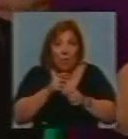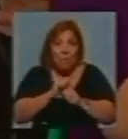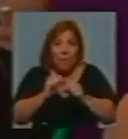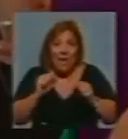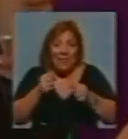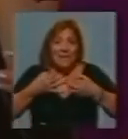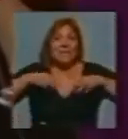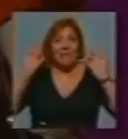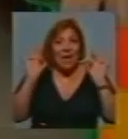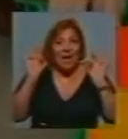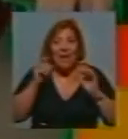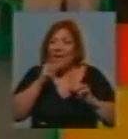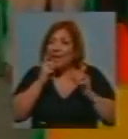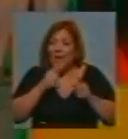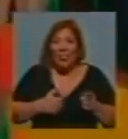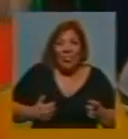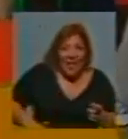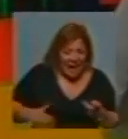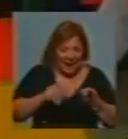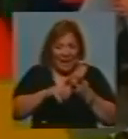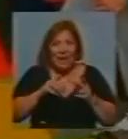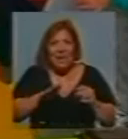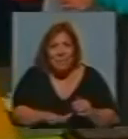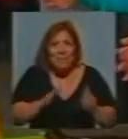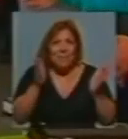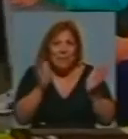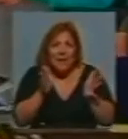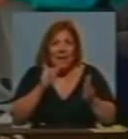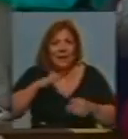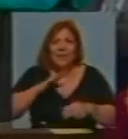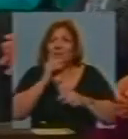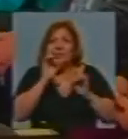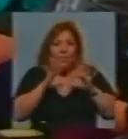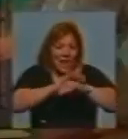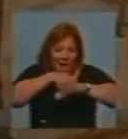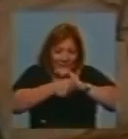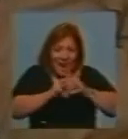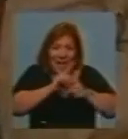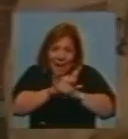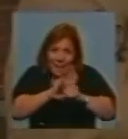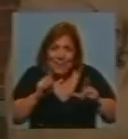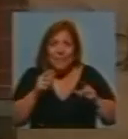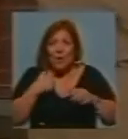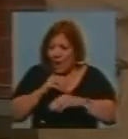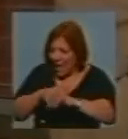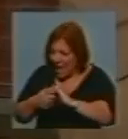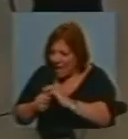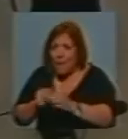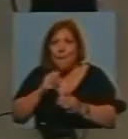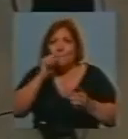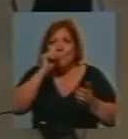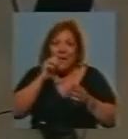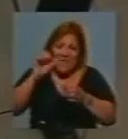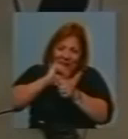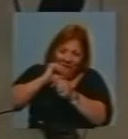La disentería, ¿qué es esto? La diarrea en los niños pequeños. Lavando las manos y teniendo el cuidado de proteger las mamaderas